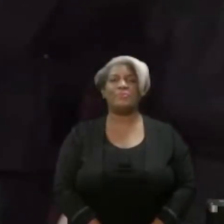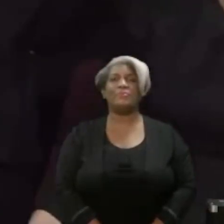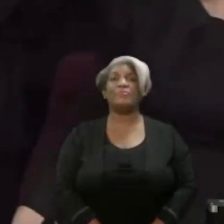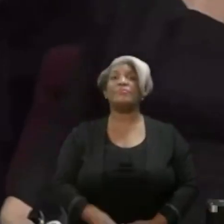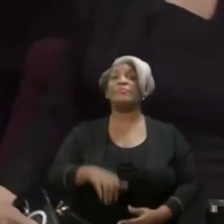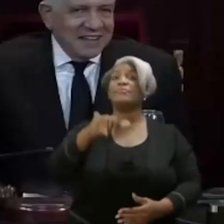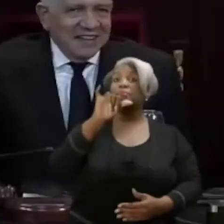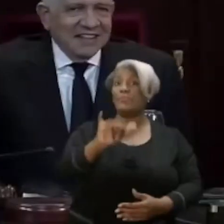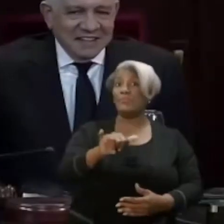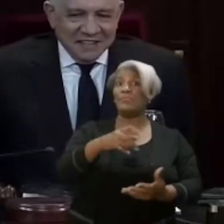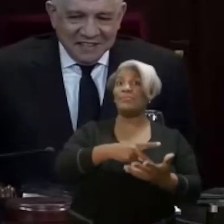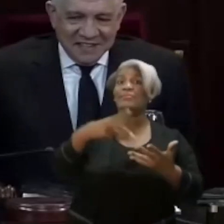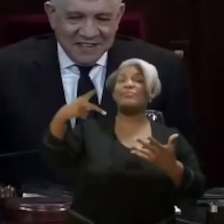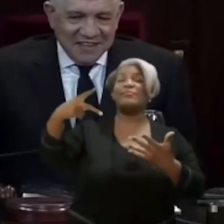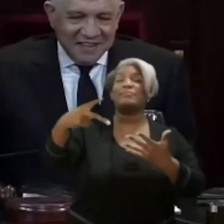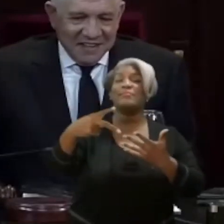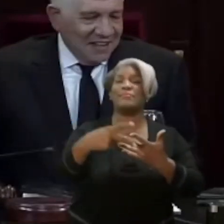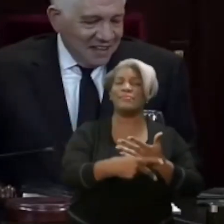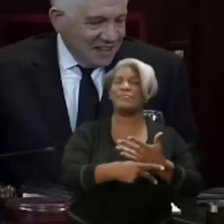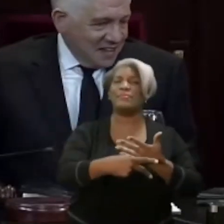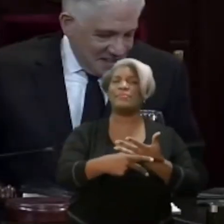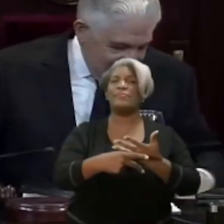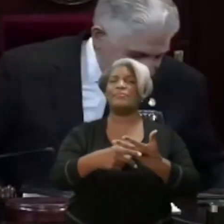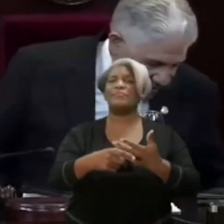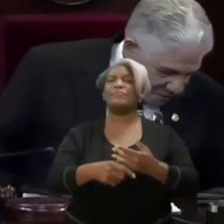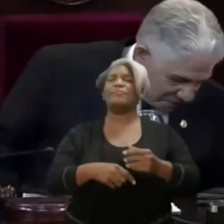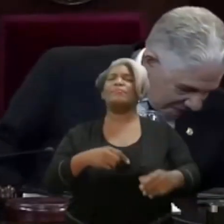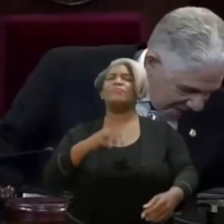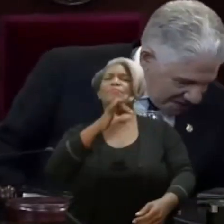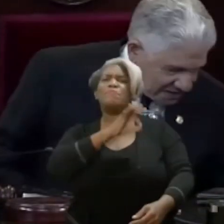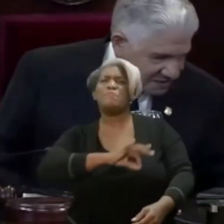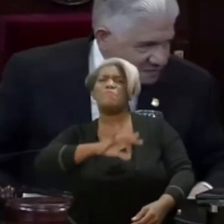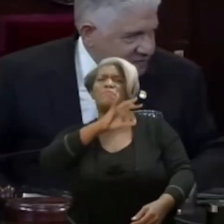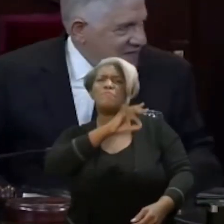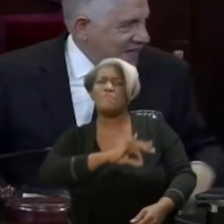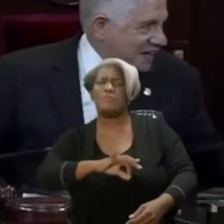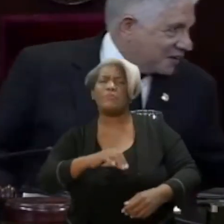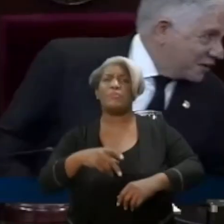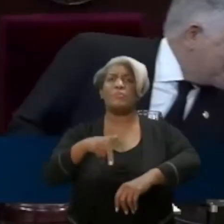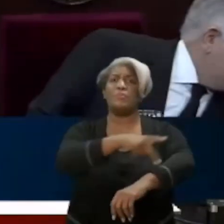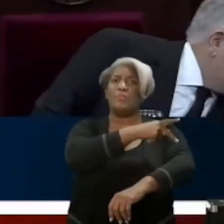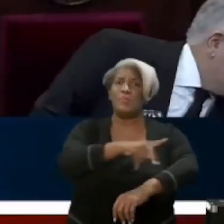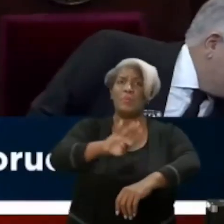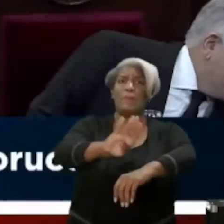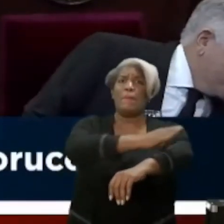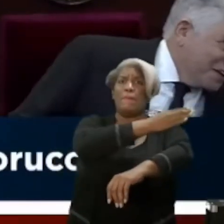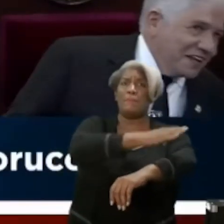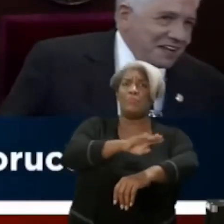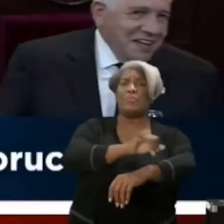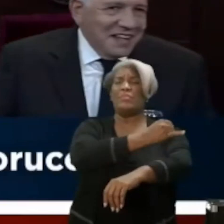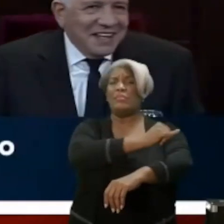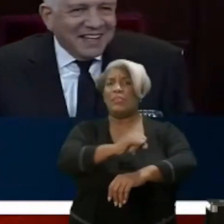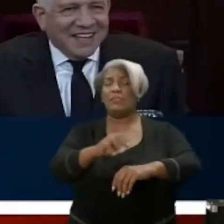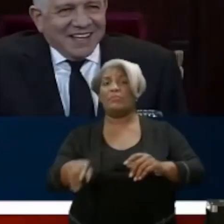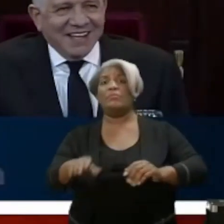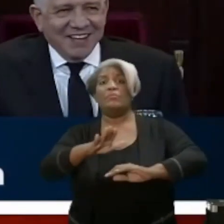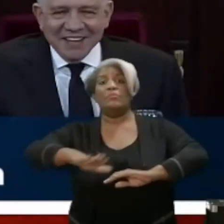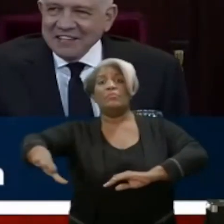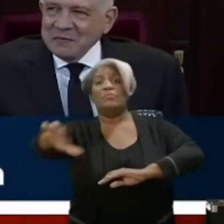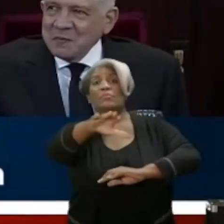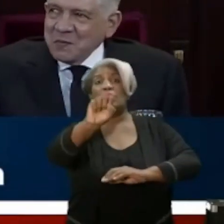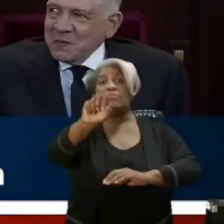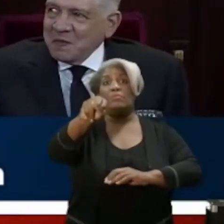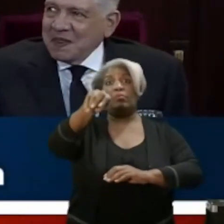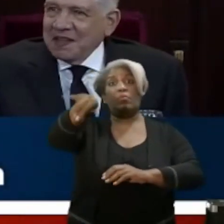Este proyecto beneficiará directamente, además de Pedernales, a Barahona, Independencia, Bauruco y a San Juan de la